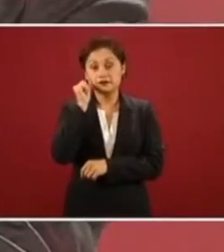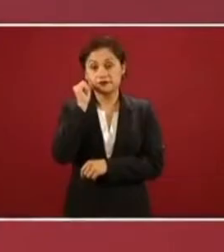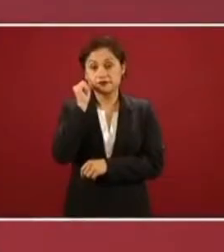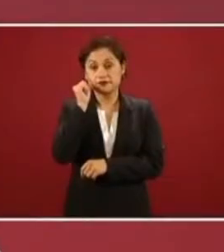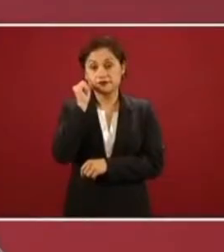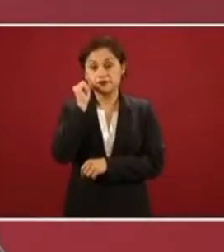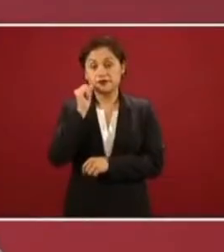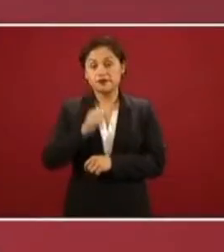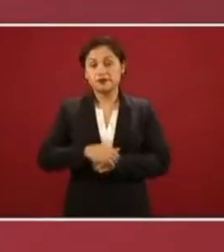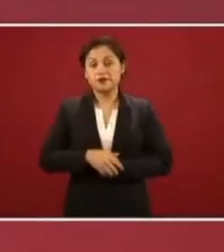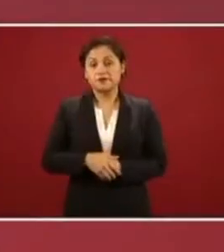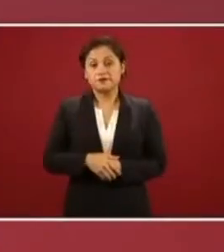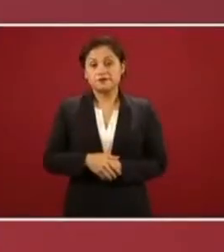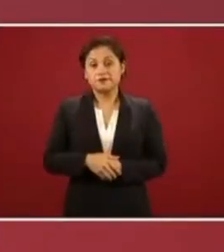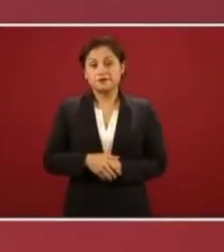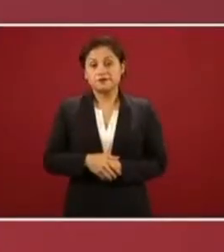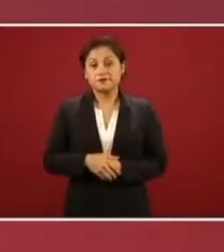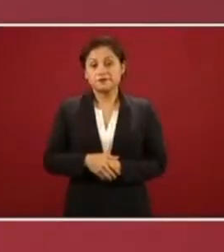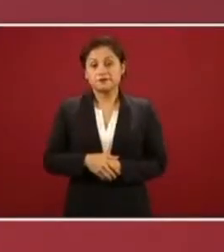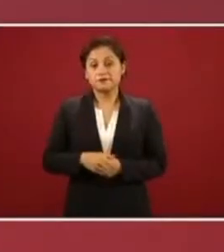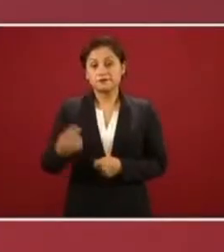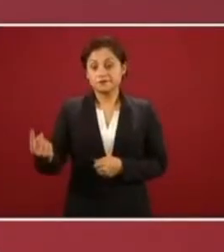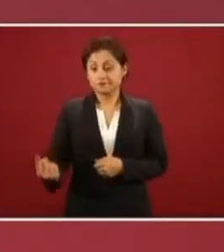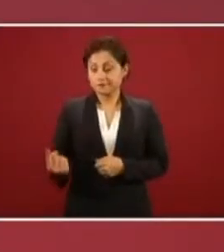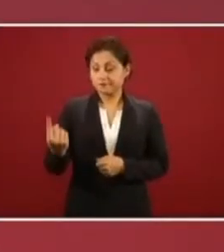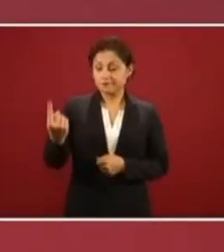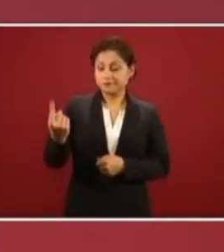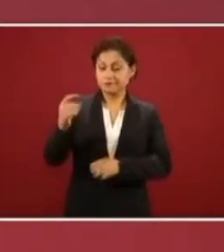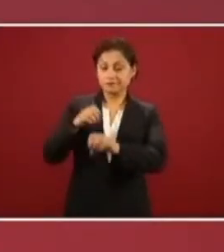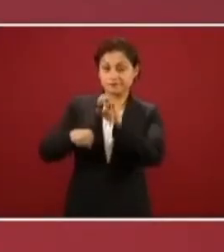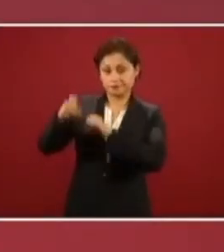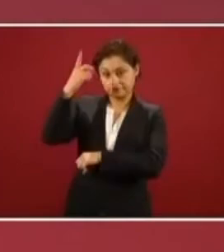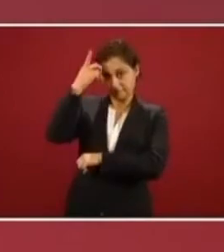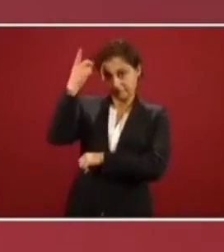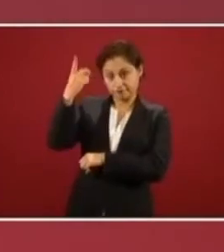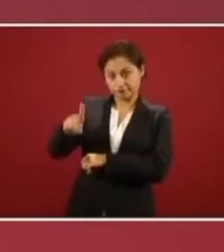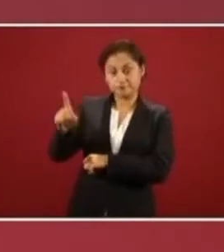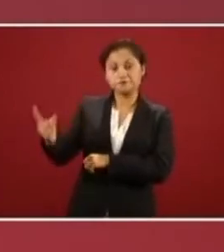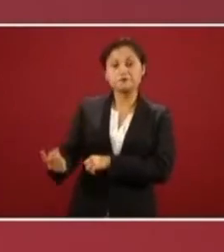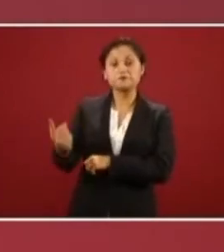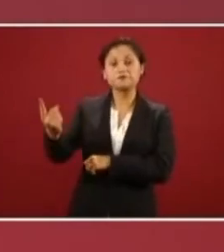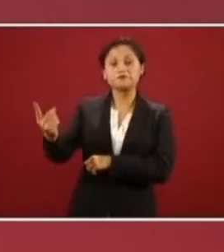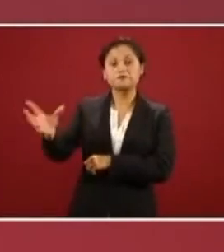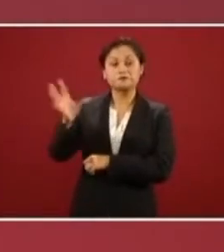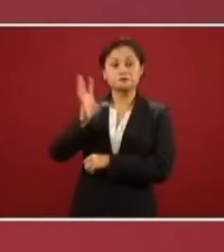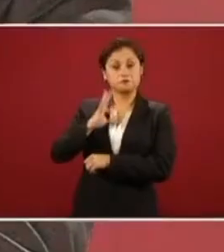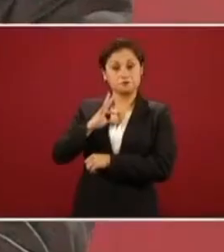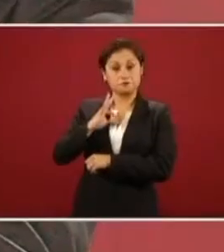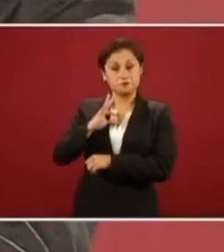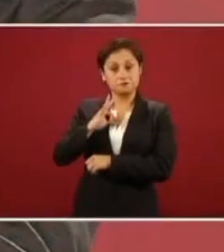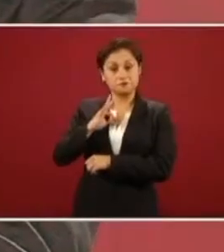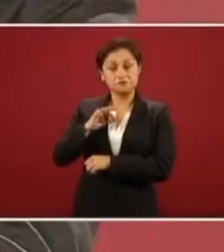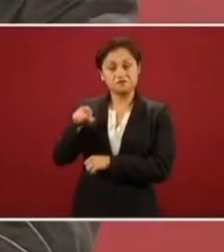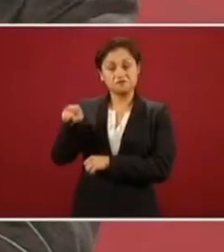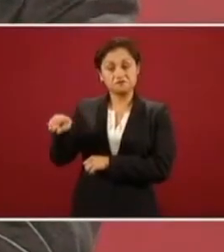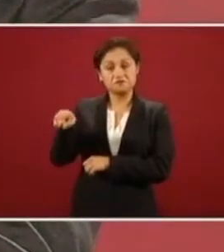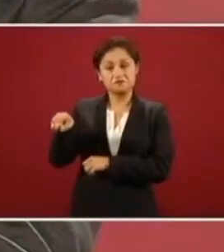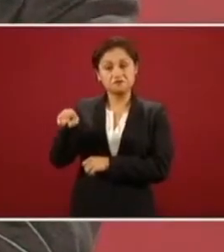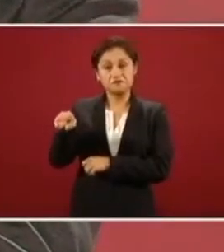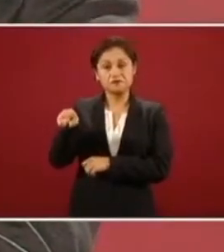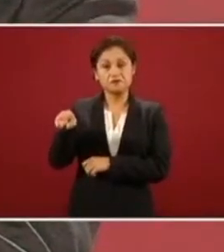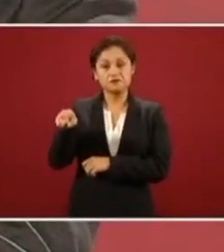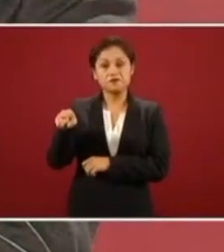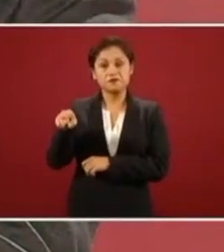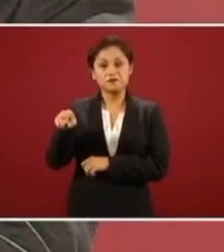me expreso qué quiere que sus boletos